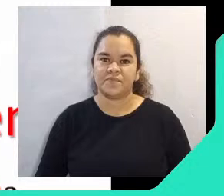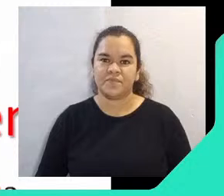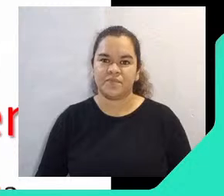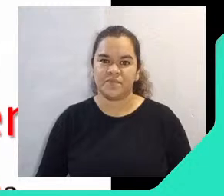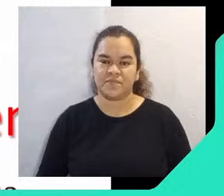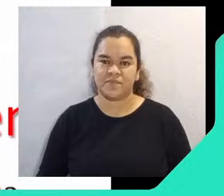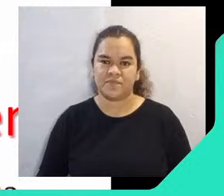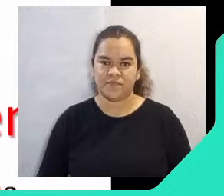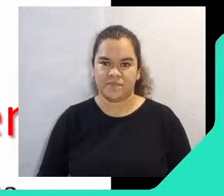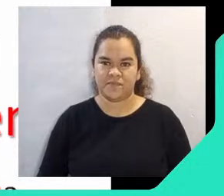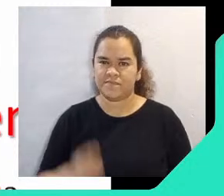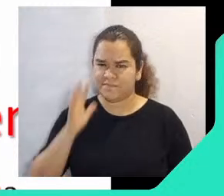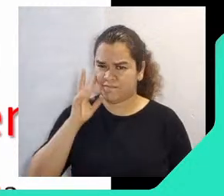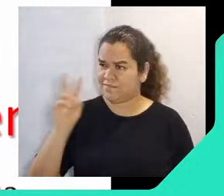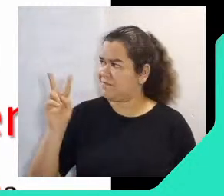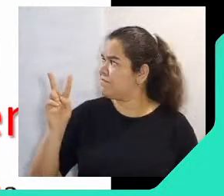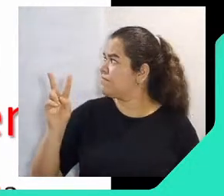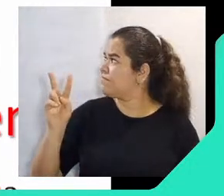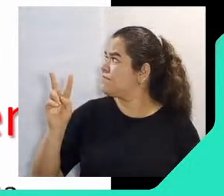se ve ahí, ¿no?